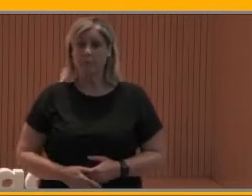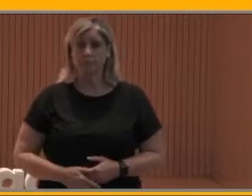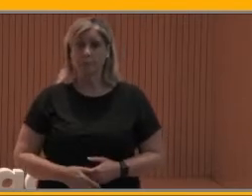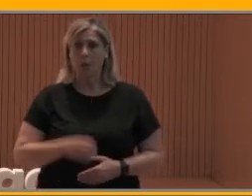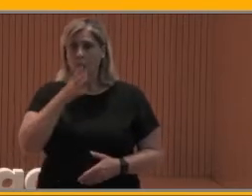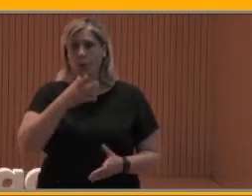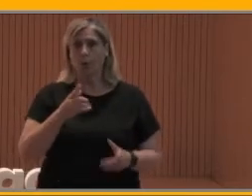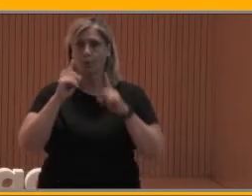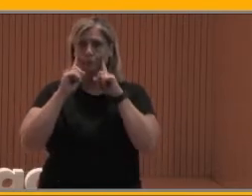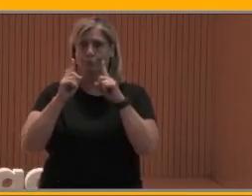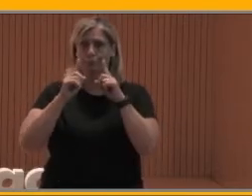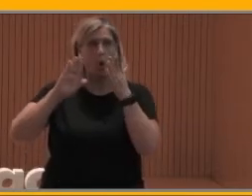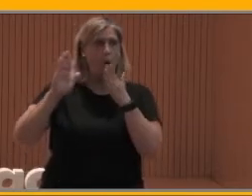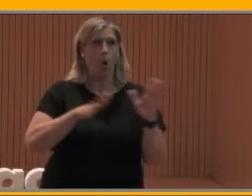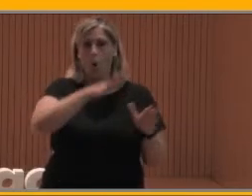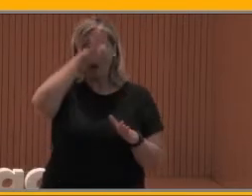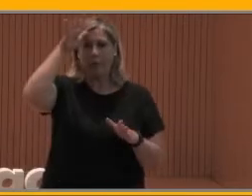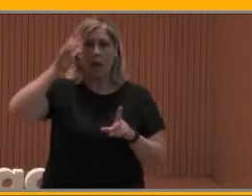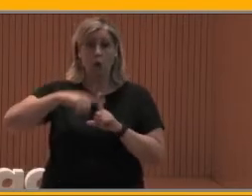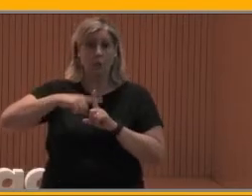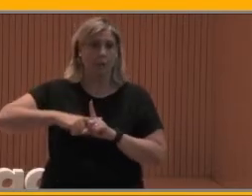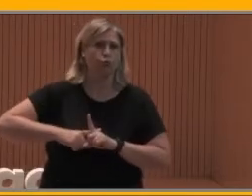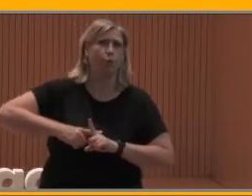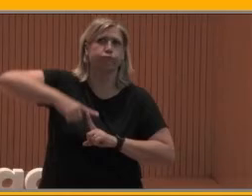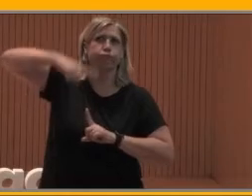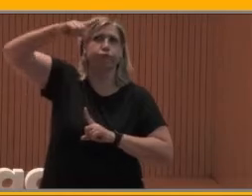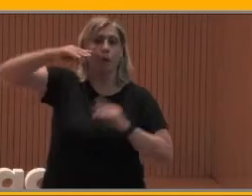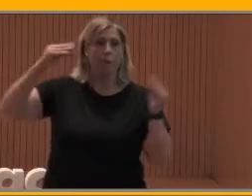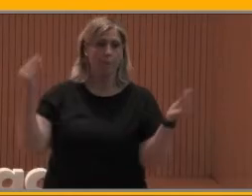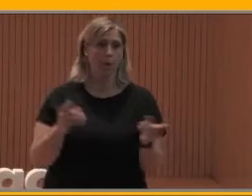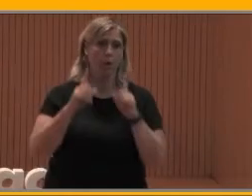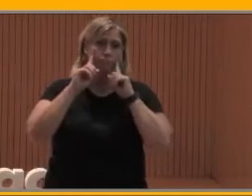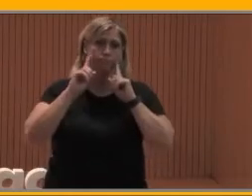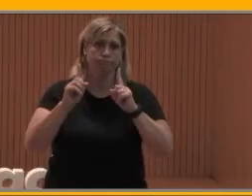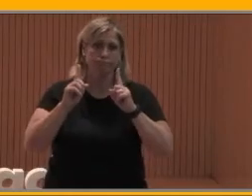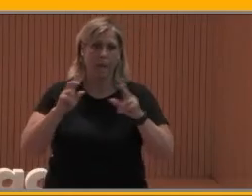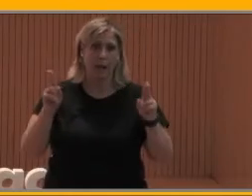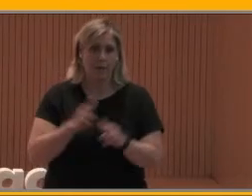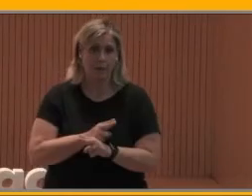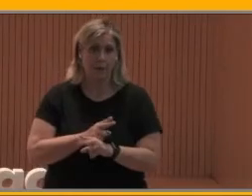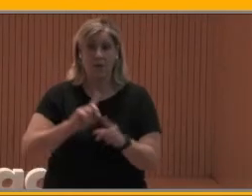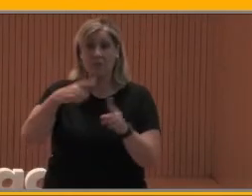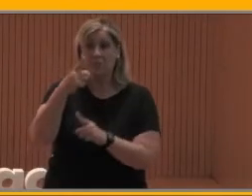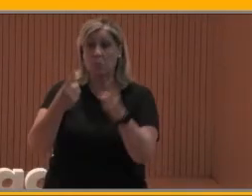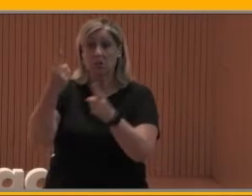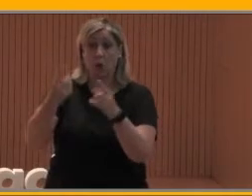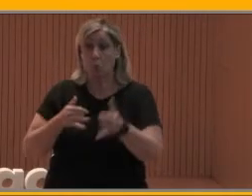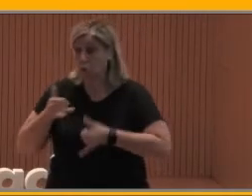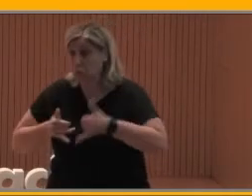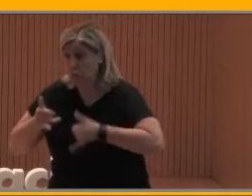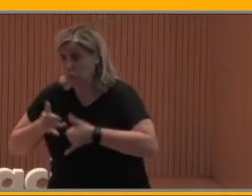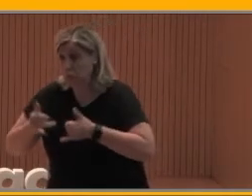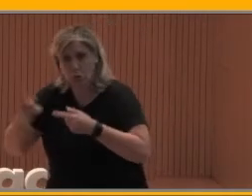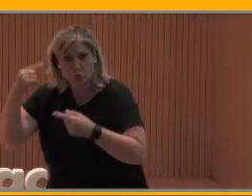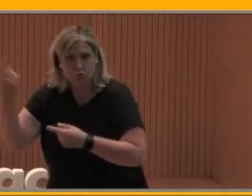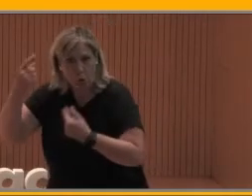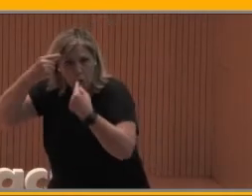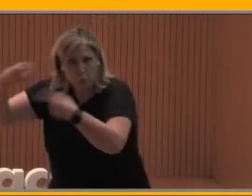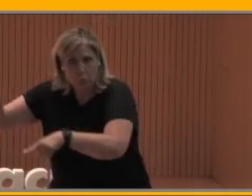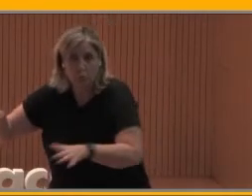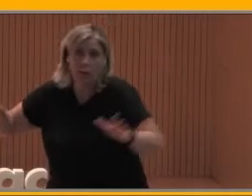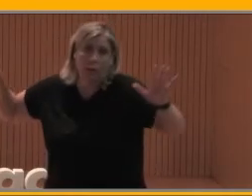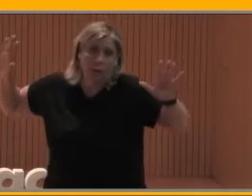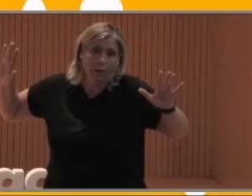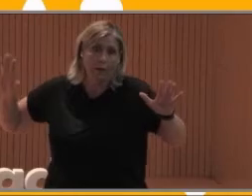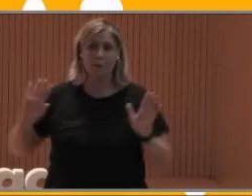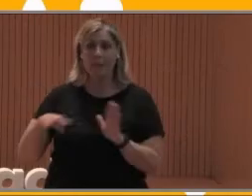porque se preveía una ola de calor de una intensidad manifiesta y, bueno, aunque luego algunos la hicieron por su cuenta. Pero claro, esto son